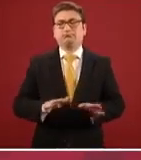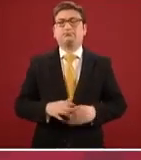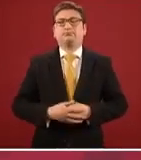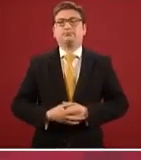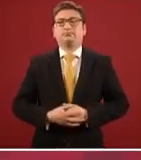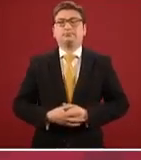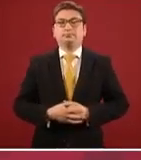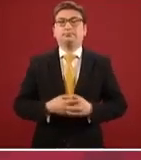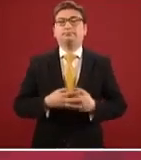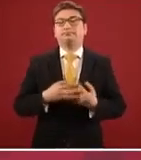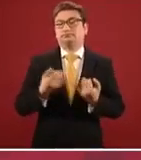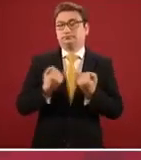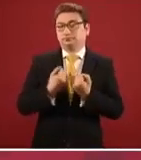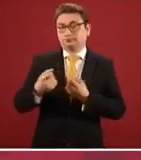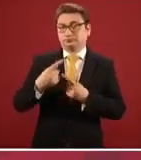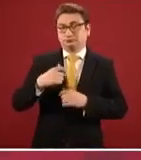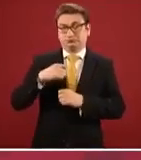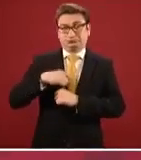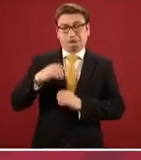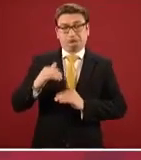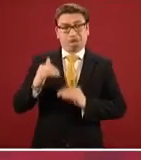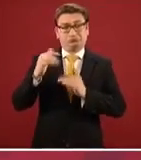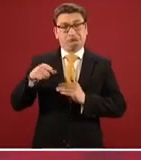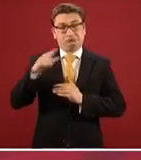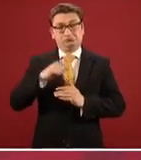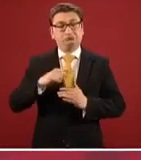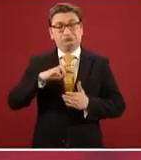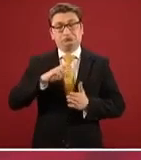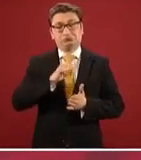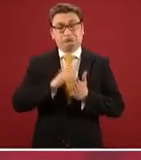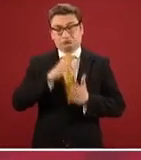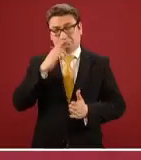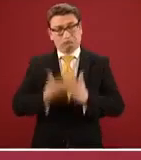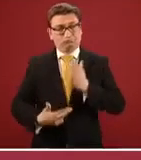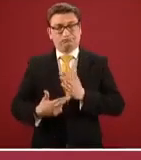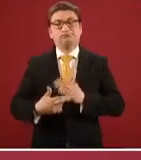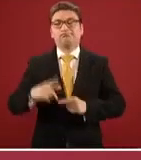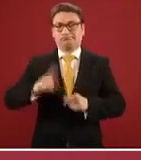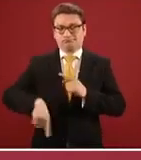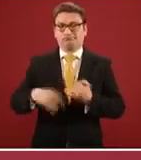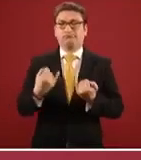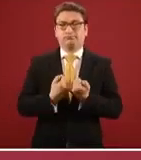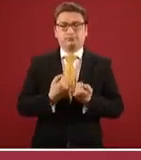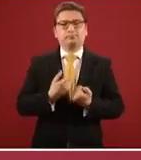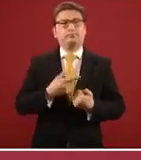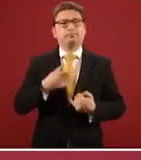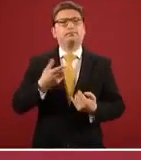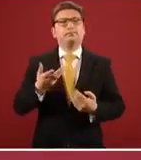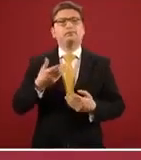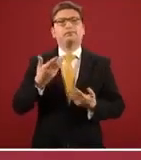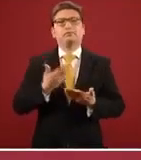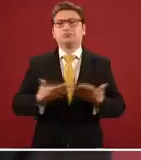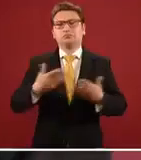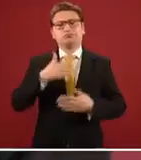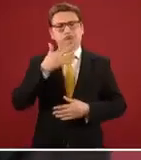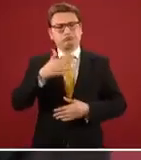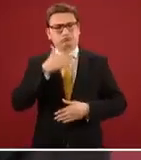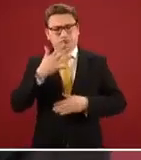Y una de las formas más eficaces del combate a la